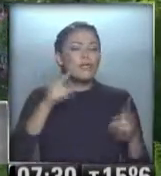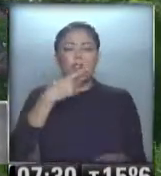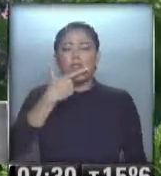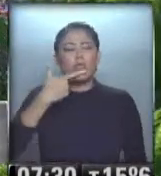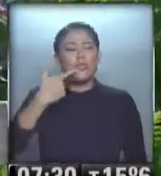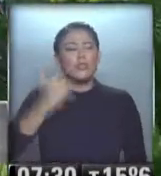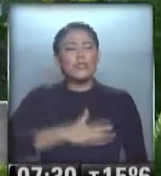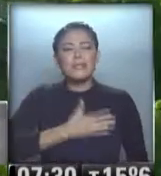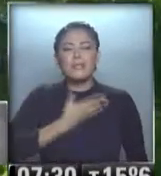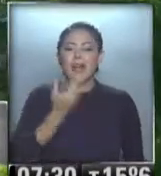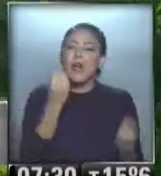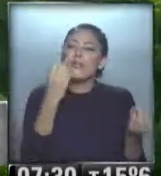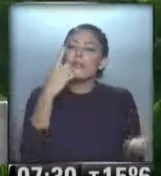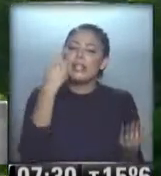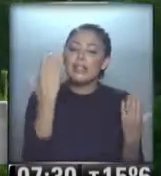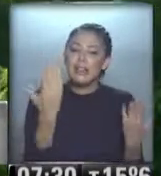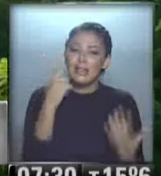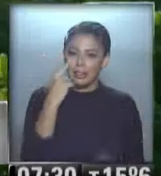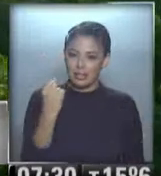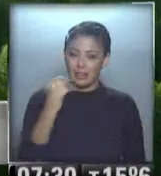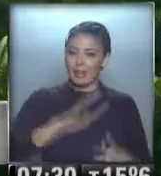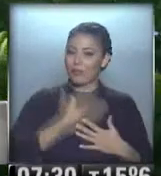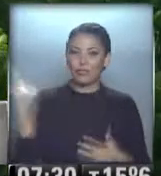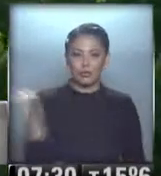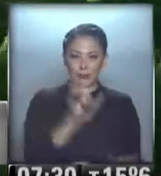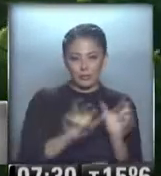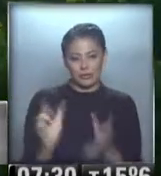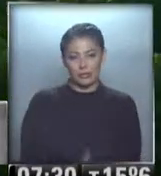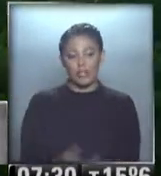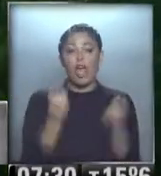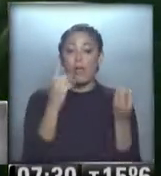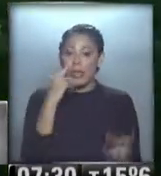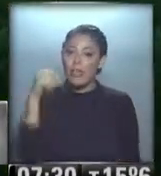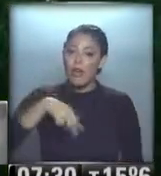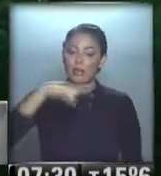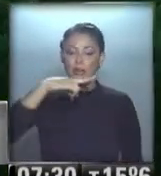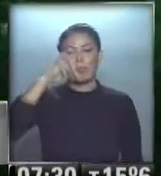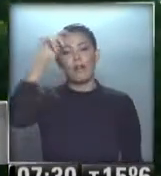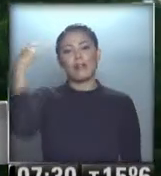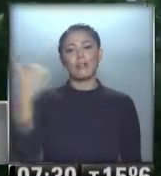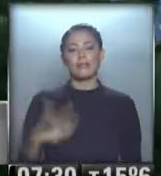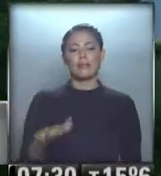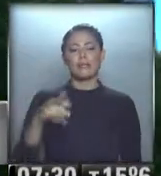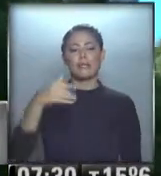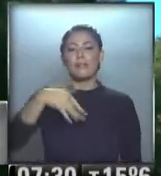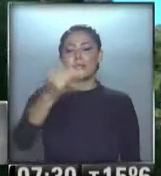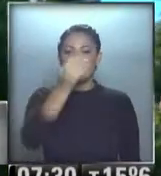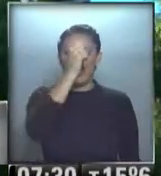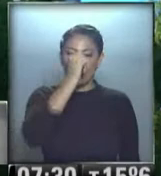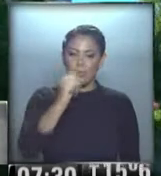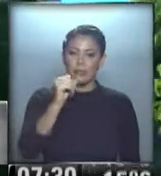romántica. Feliz día de San Valentín para todos. Muy buenos días, viernes, al fin, llega el fin de